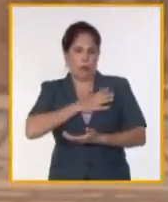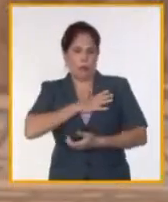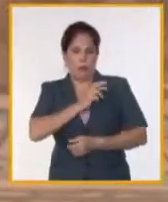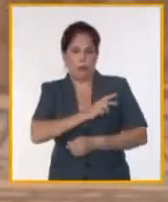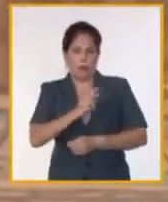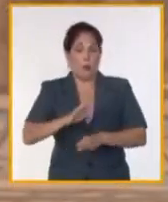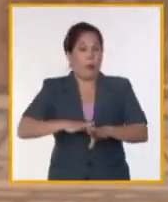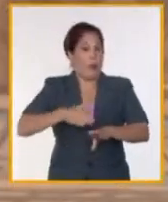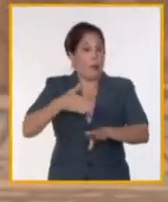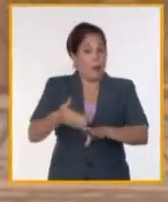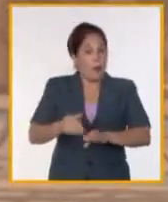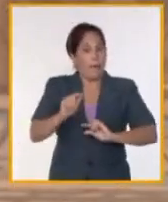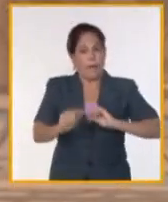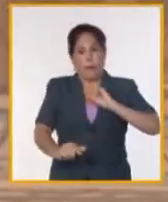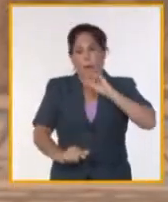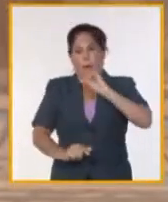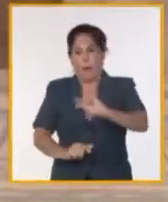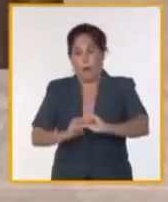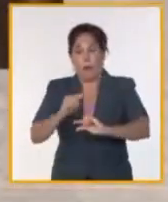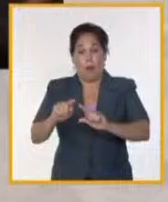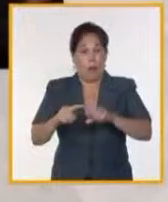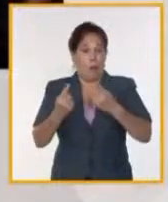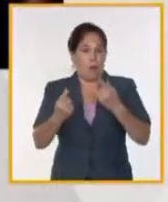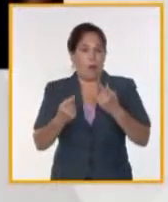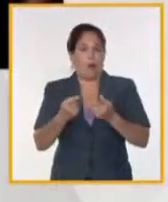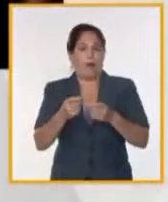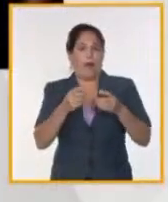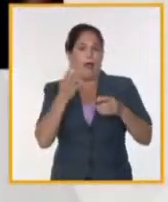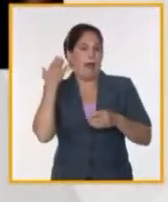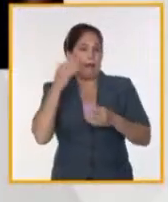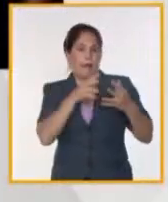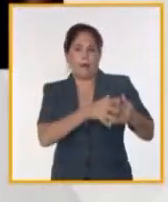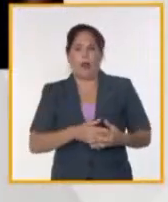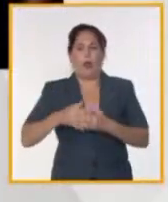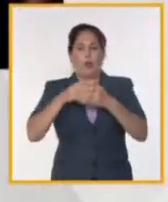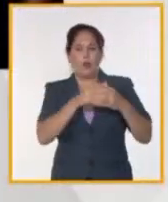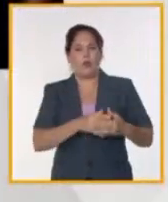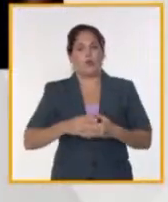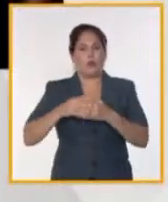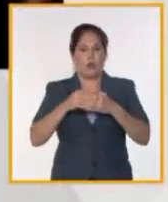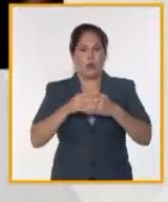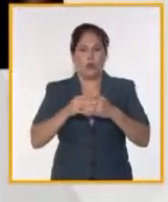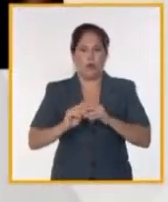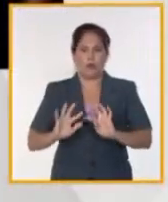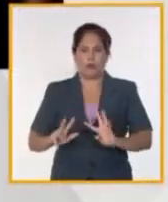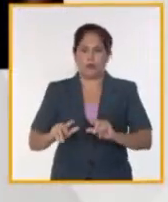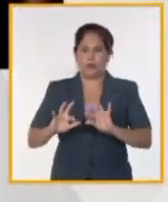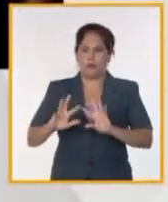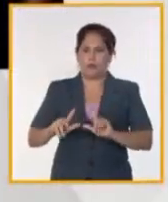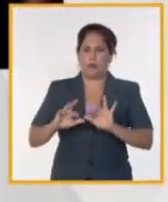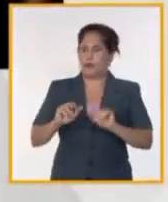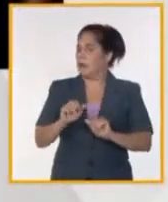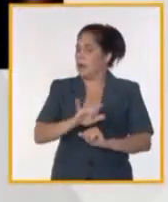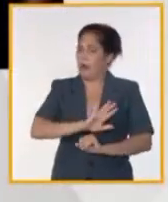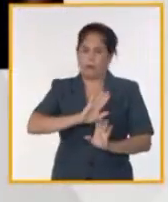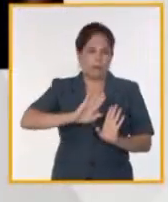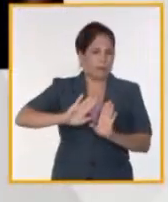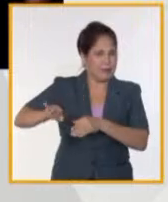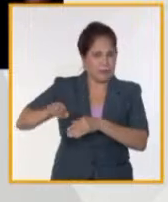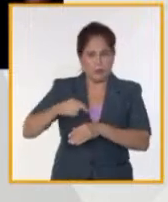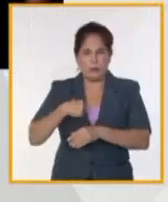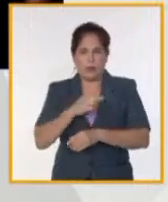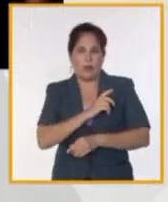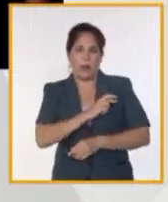resto, en respuesta a las agresiones a que nuestro país estaba siendo sometido por los Estados Unidos. Fue un momento de